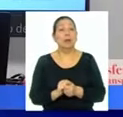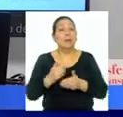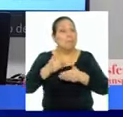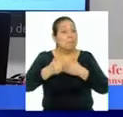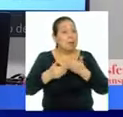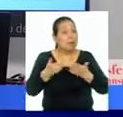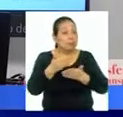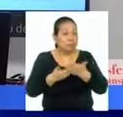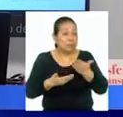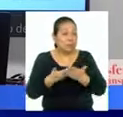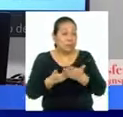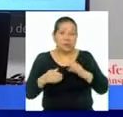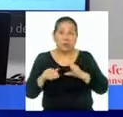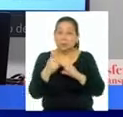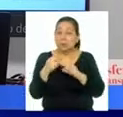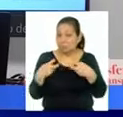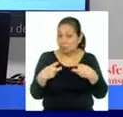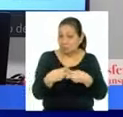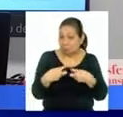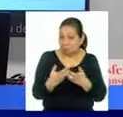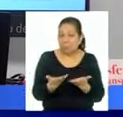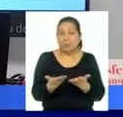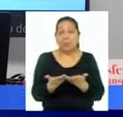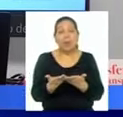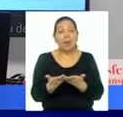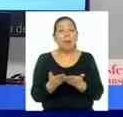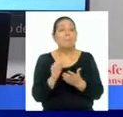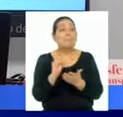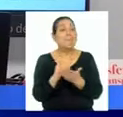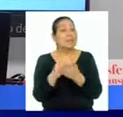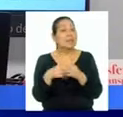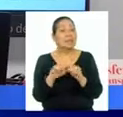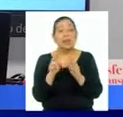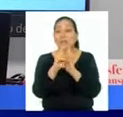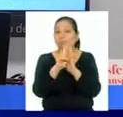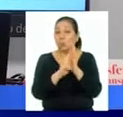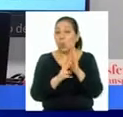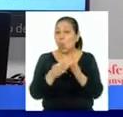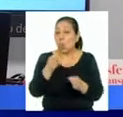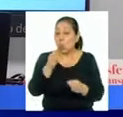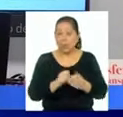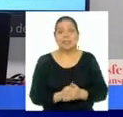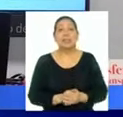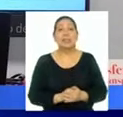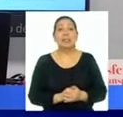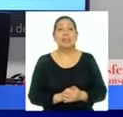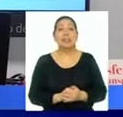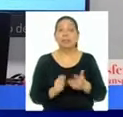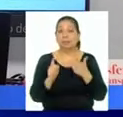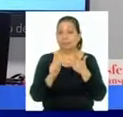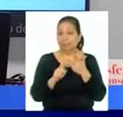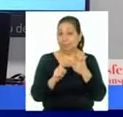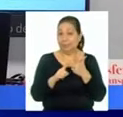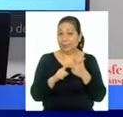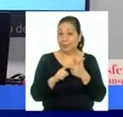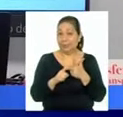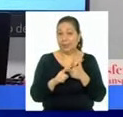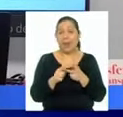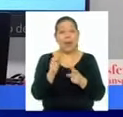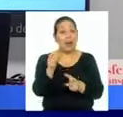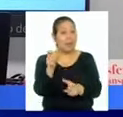en el expediente judicial electrónico y en la predictibilidad de las resoluciones judiciales. Y el tercer eje, de cara a